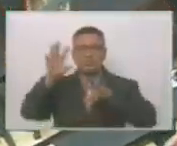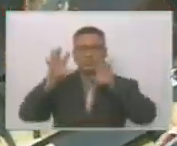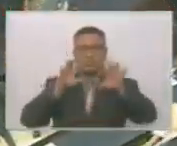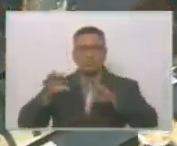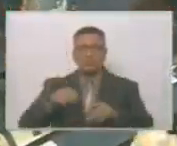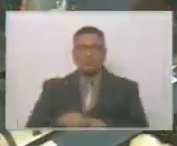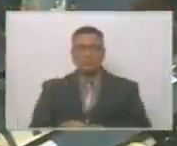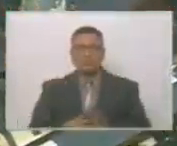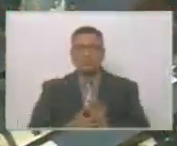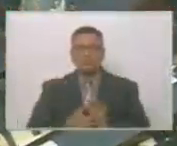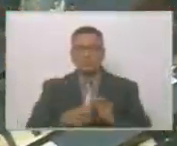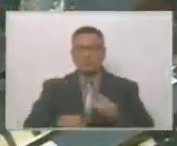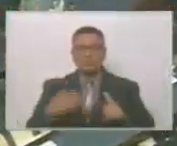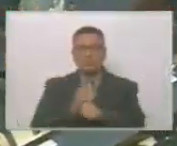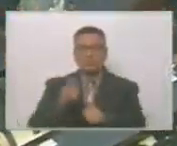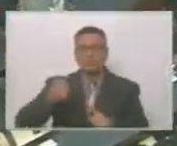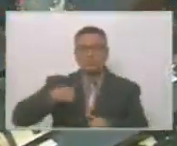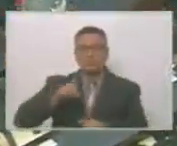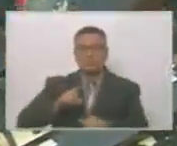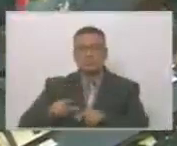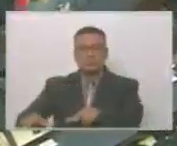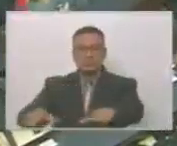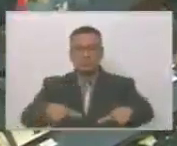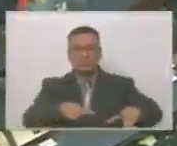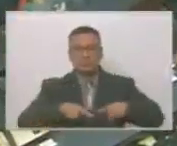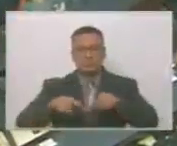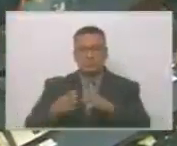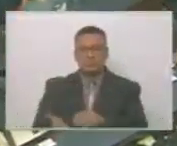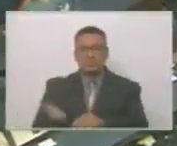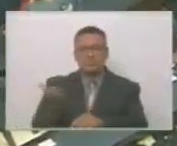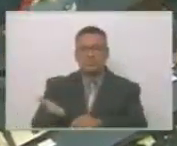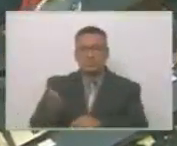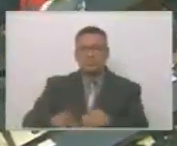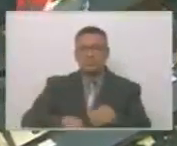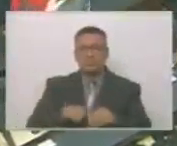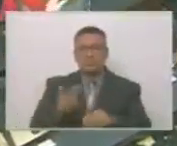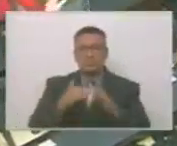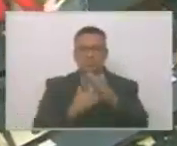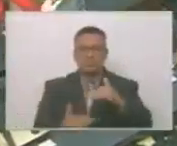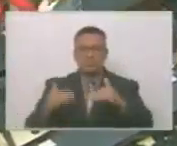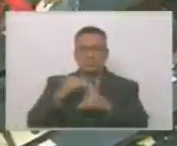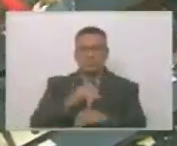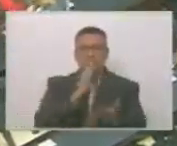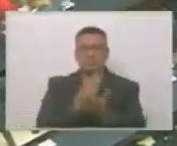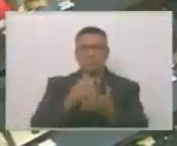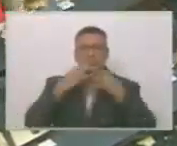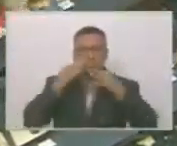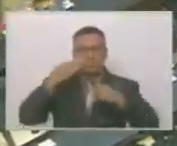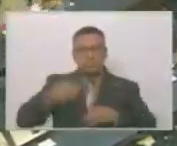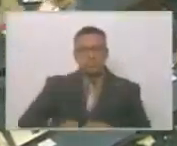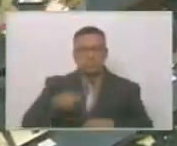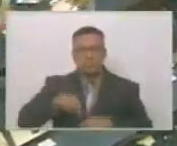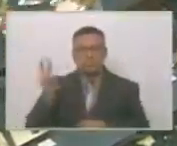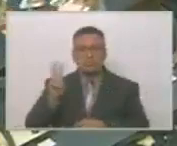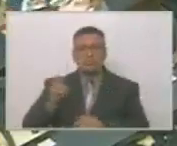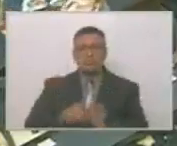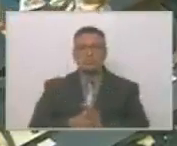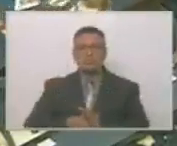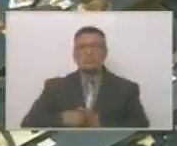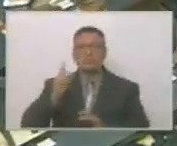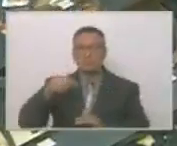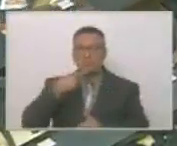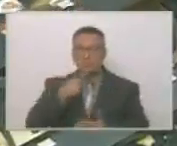Alineados ha logrado tener un espacio importante para poder elevar siempre la verdad de Venezuela.